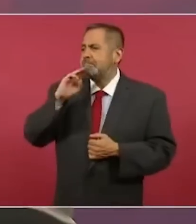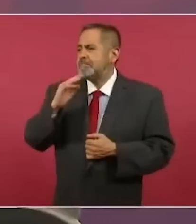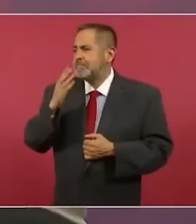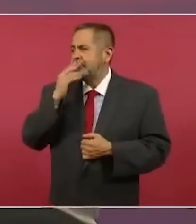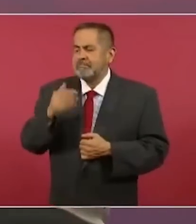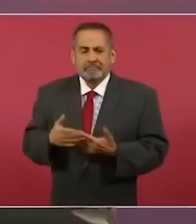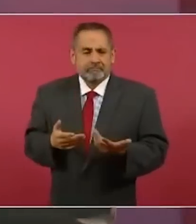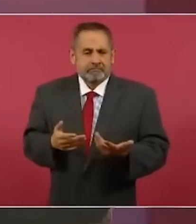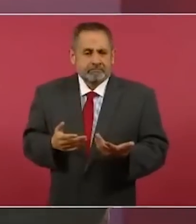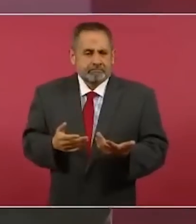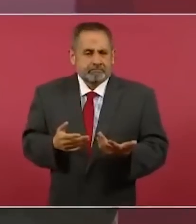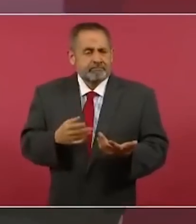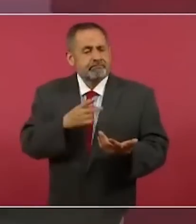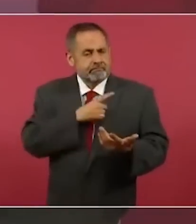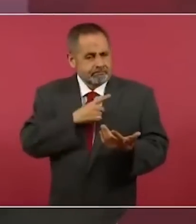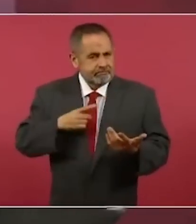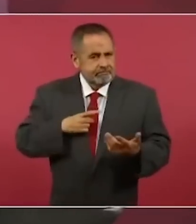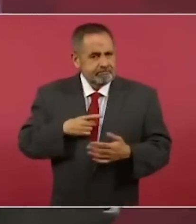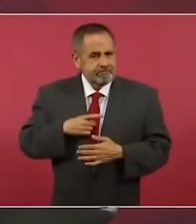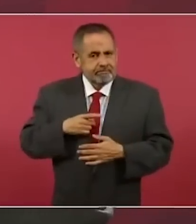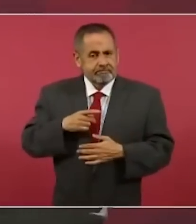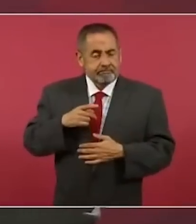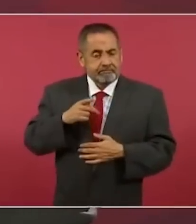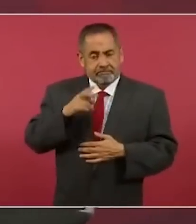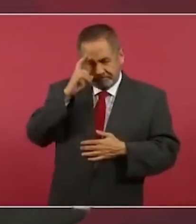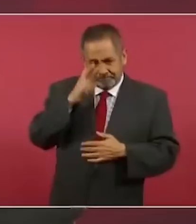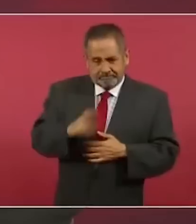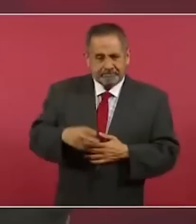El que no respeta a su patria,